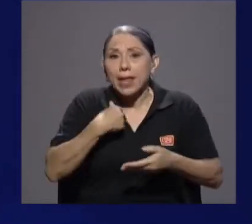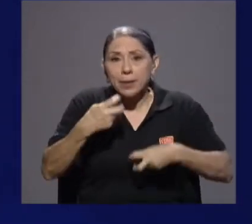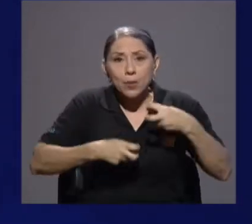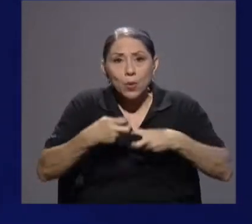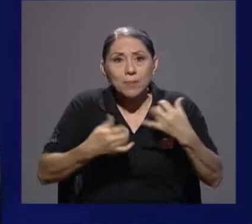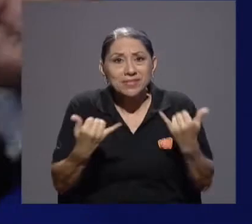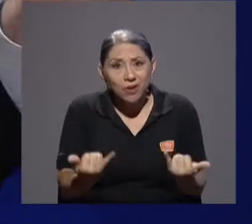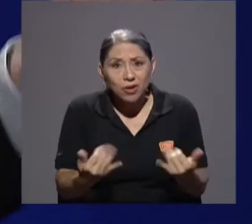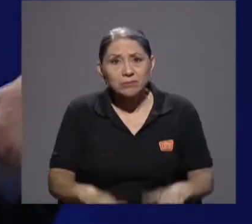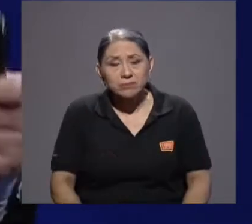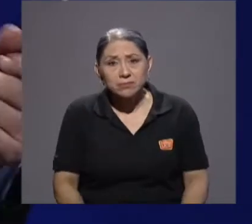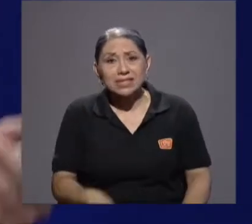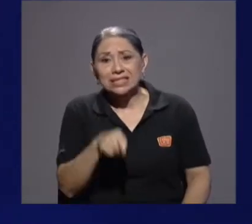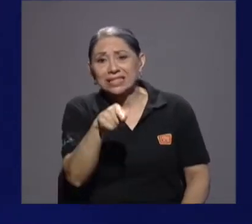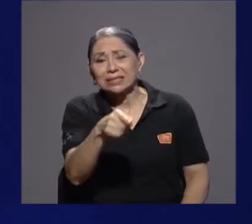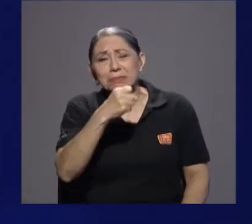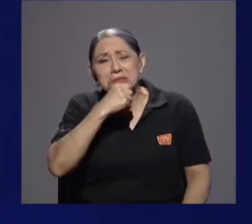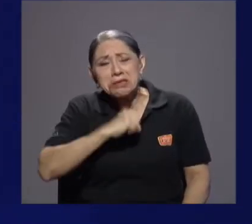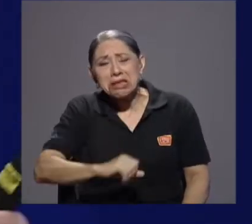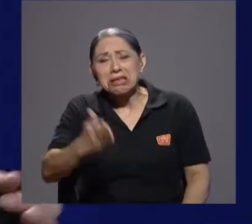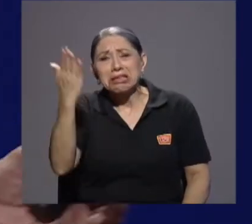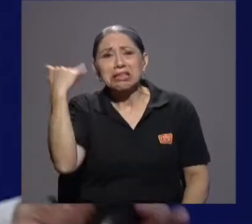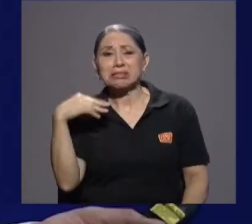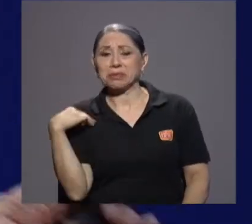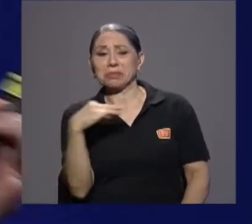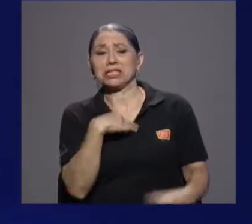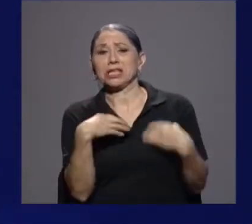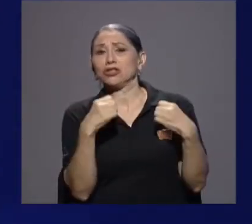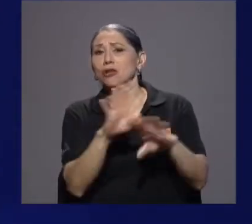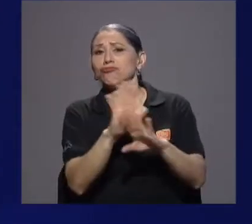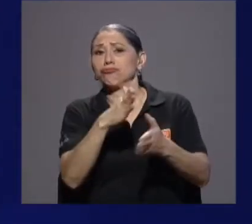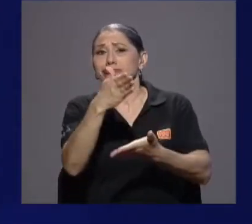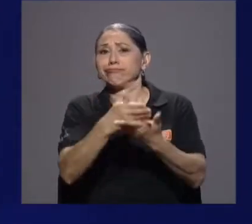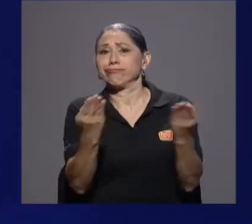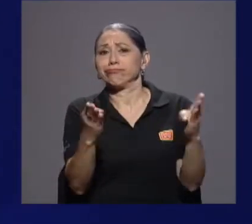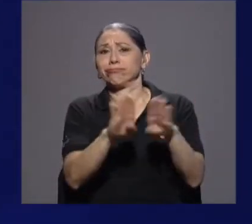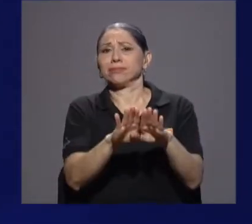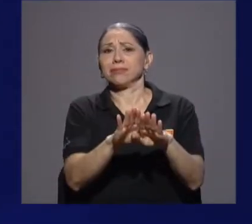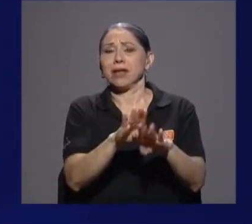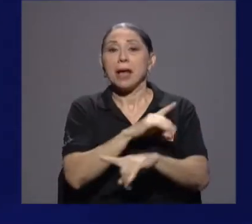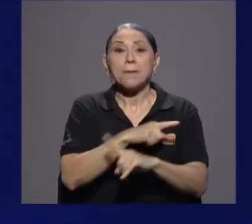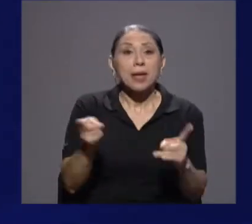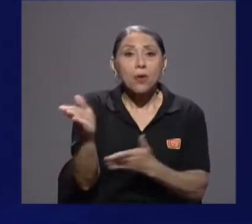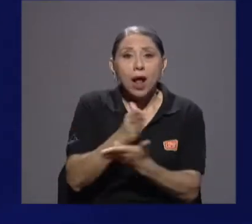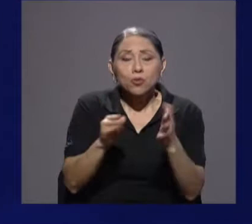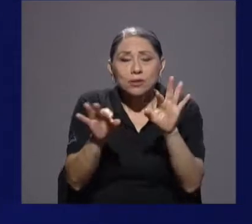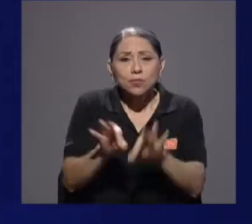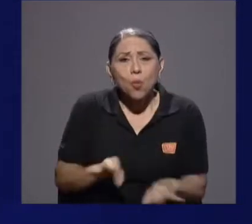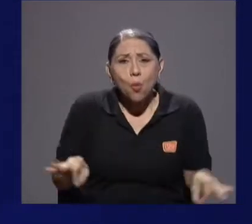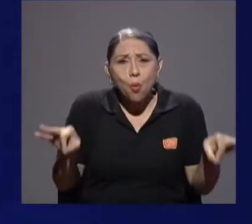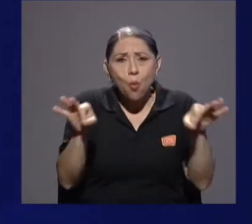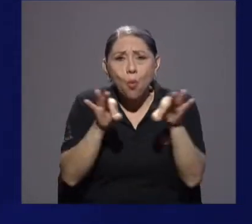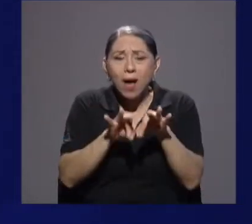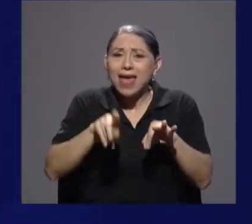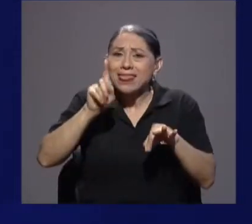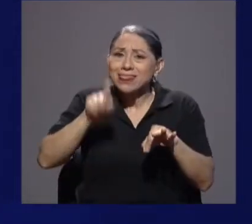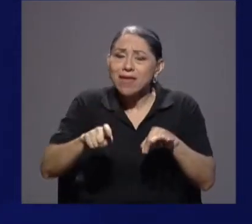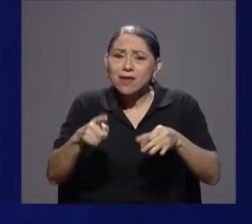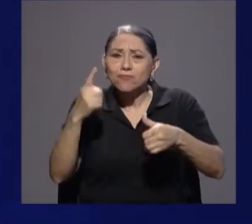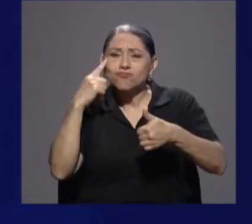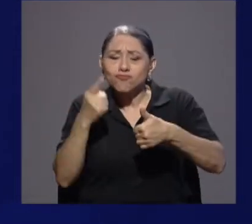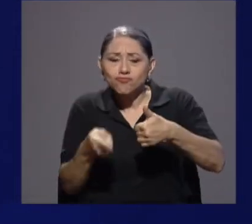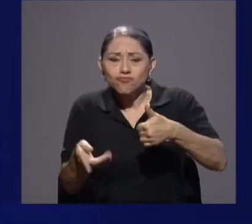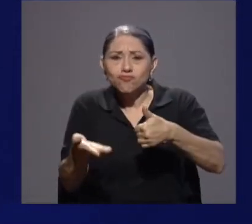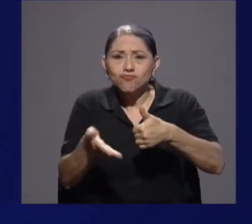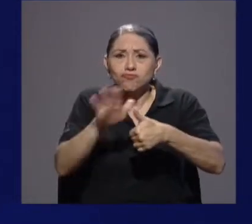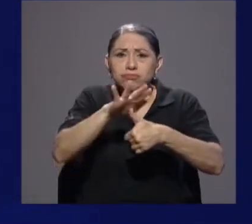¿verdad? Órdenes sanitarias viejísimas, pero hay unas muy importantes y otras hay que hacer una priorización de los